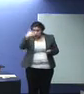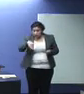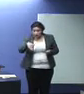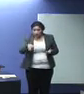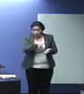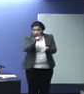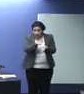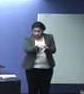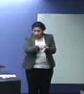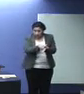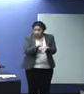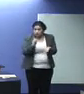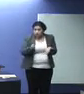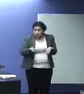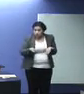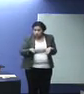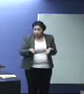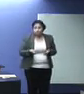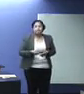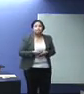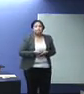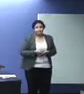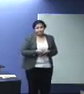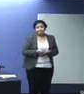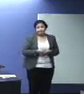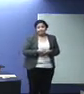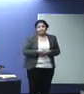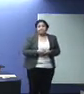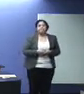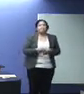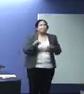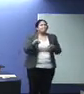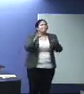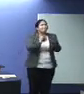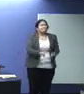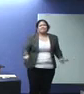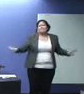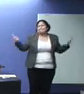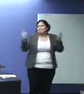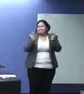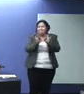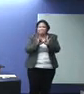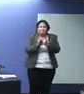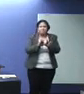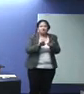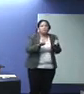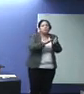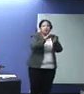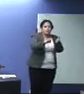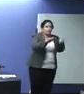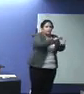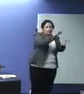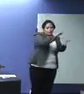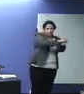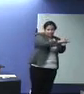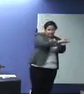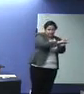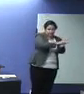para individualizar los problemas de discapacidad y con ello dejar intactas las estructuras sociales y económicas, y creo que esta frase